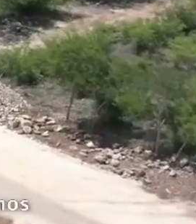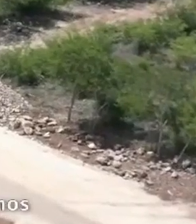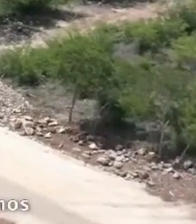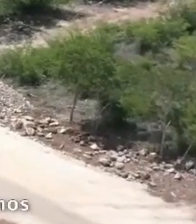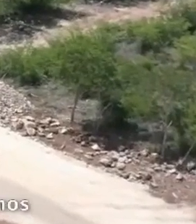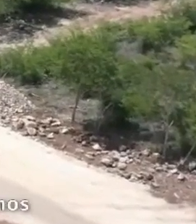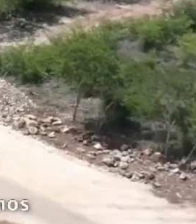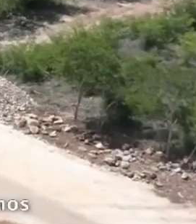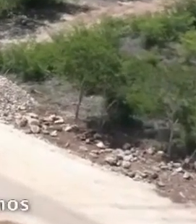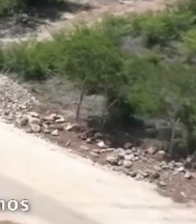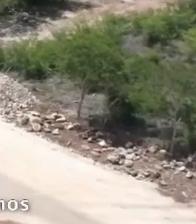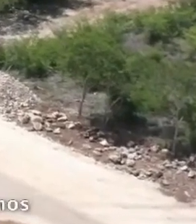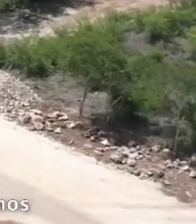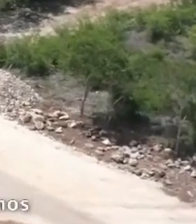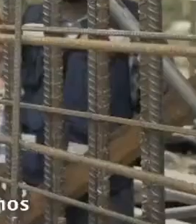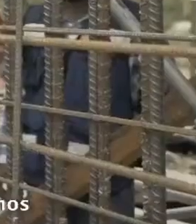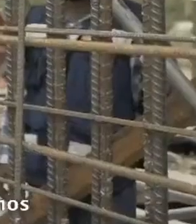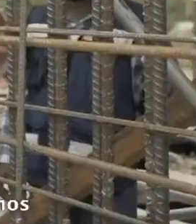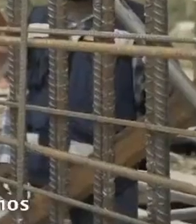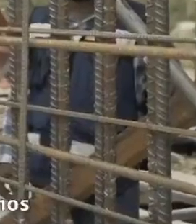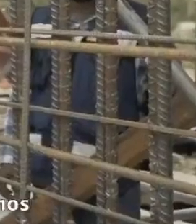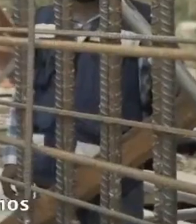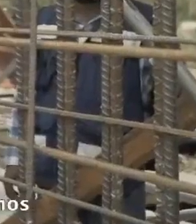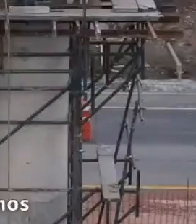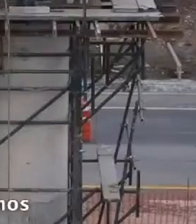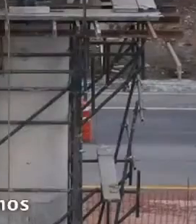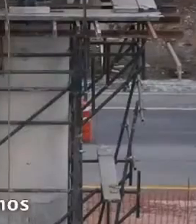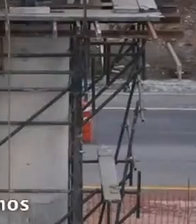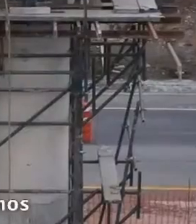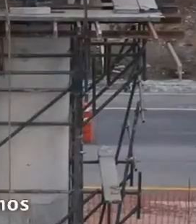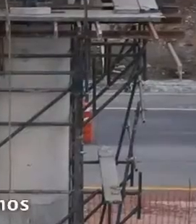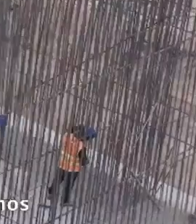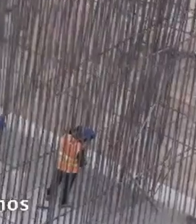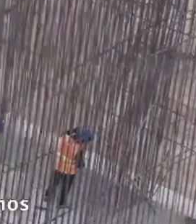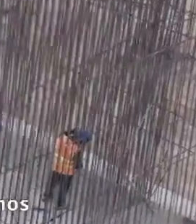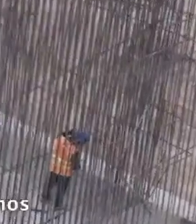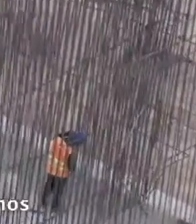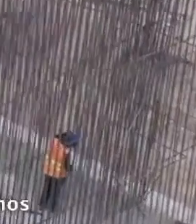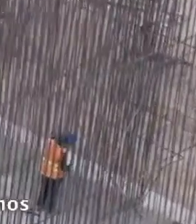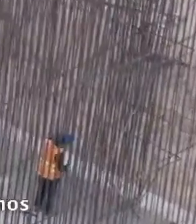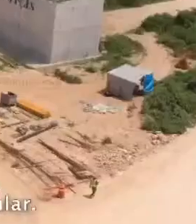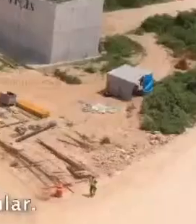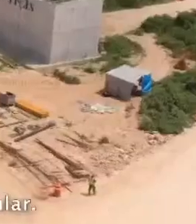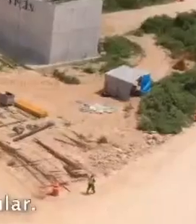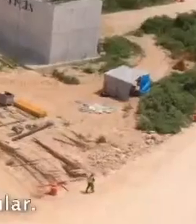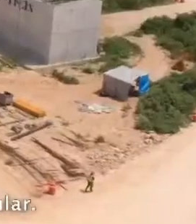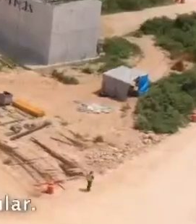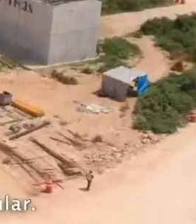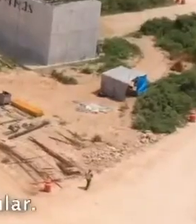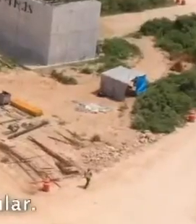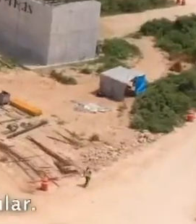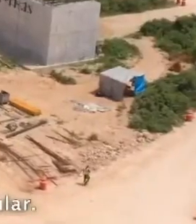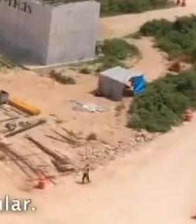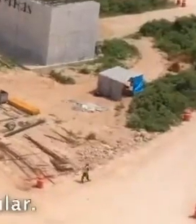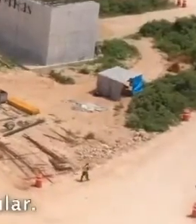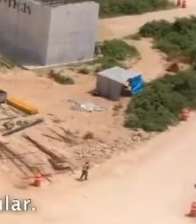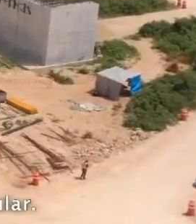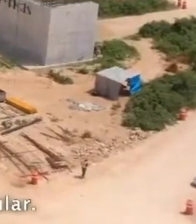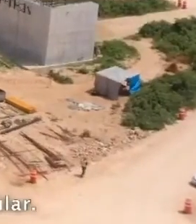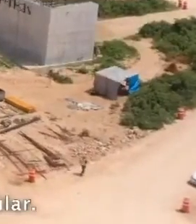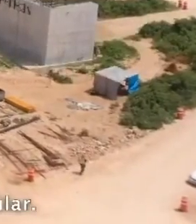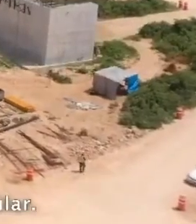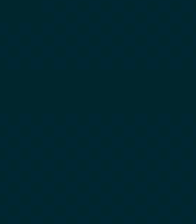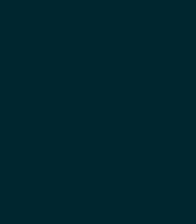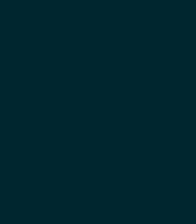4, en Cacapchen, Yucatán, proseguimos con el armado de zapata, muros aleros y cimbrado para la construcción de un